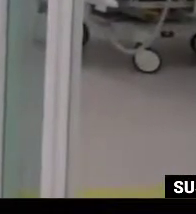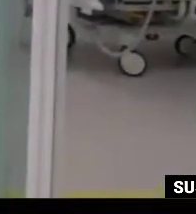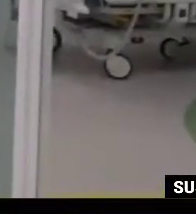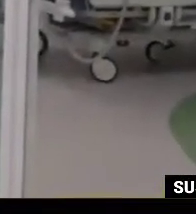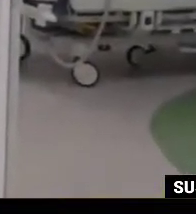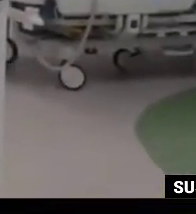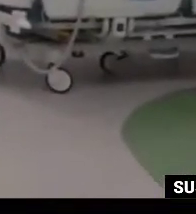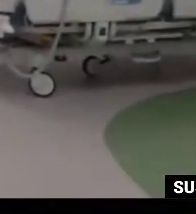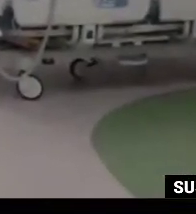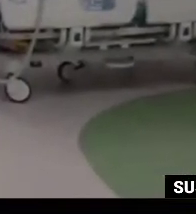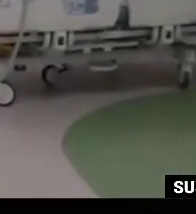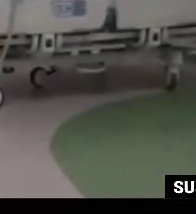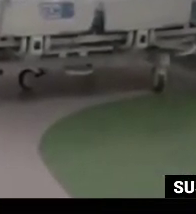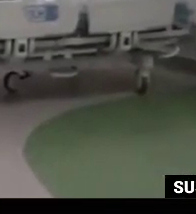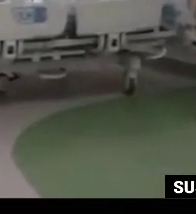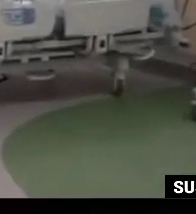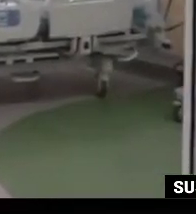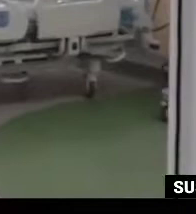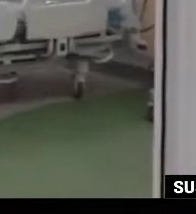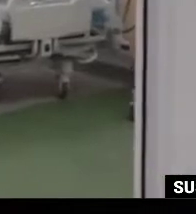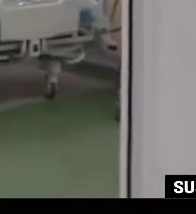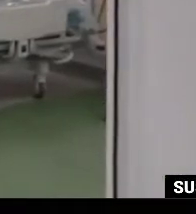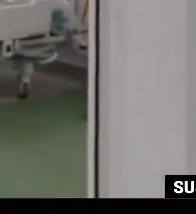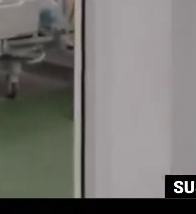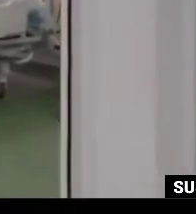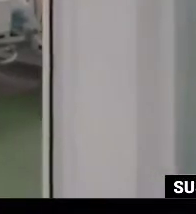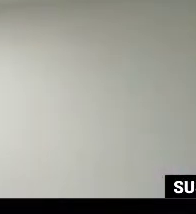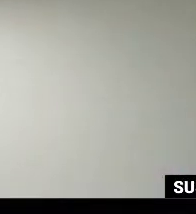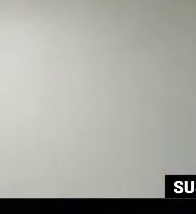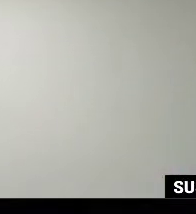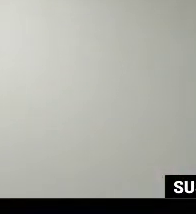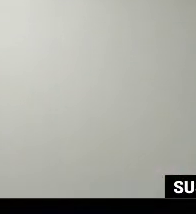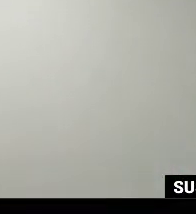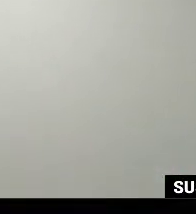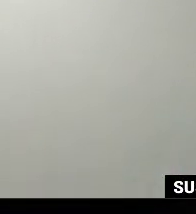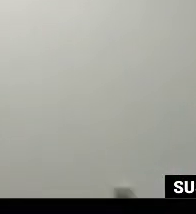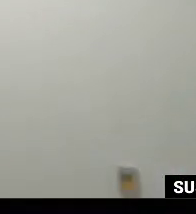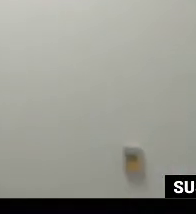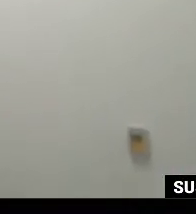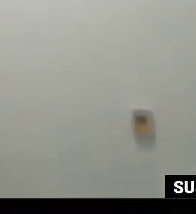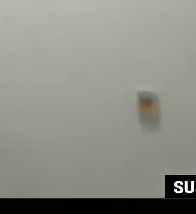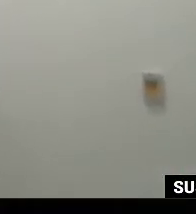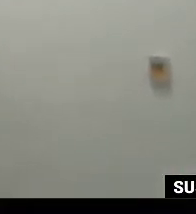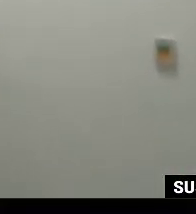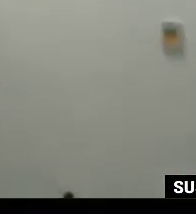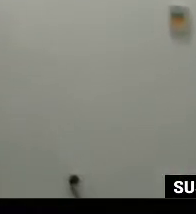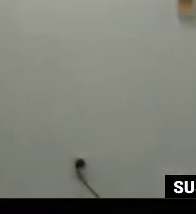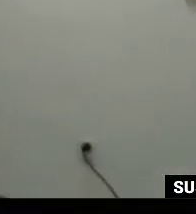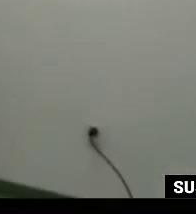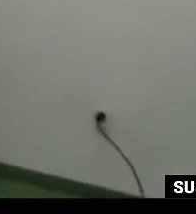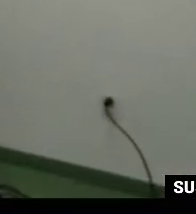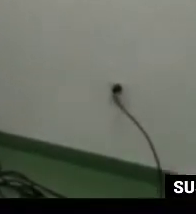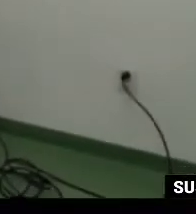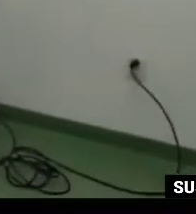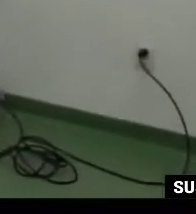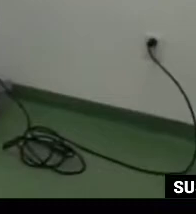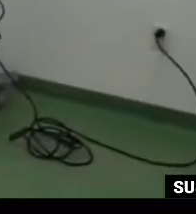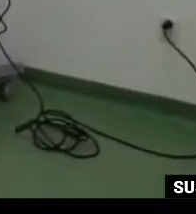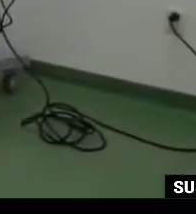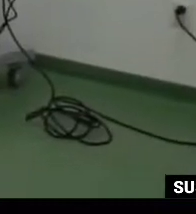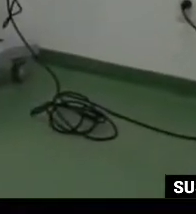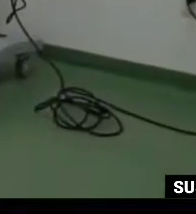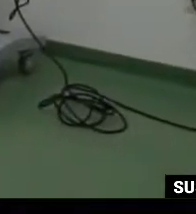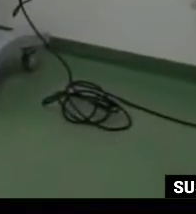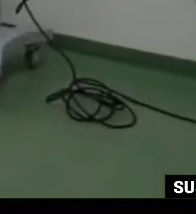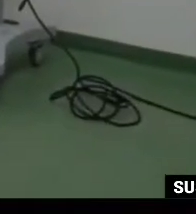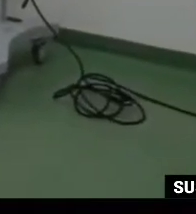un momento no la vamos a ocupar porque vamos a dar a prioridad a los pacientes. Intermedia y crecimiento y desarrollo. Pero esa qué bonita, no lo vamos amplia,